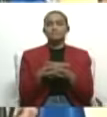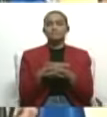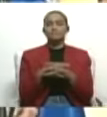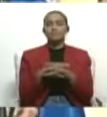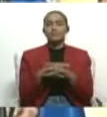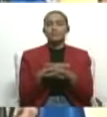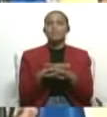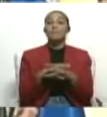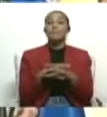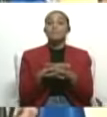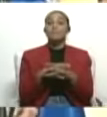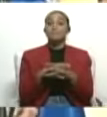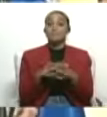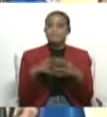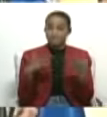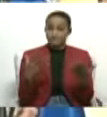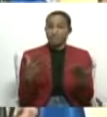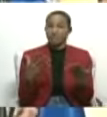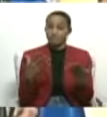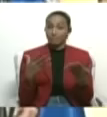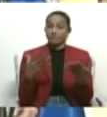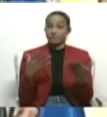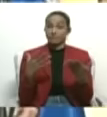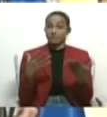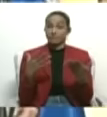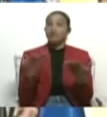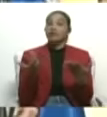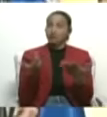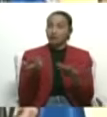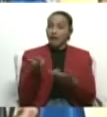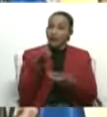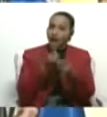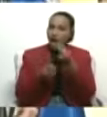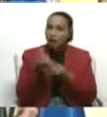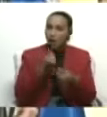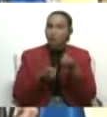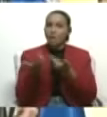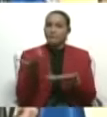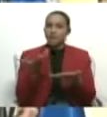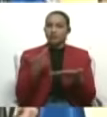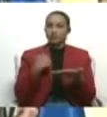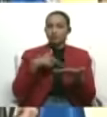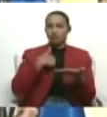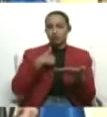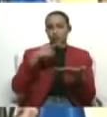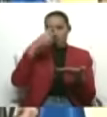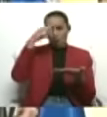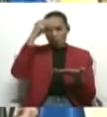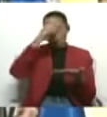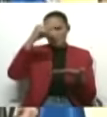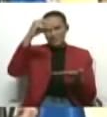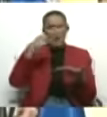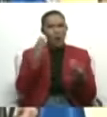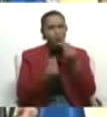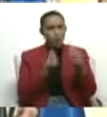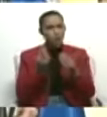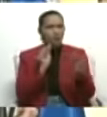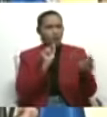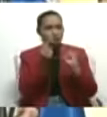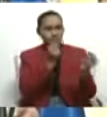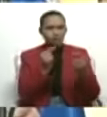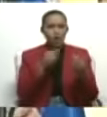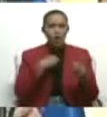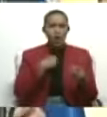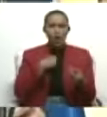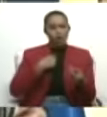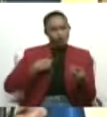mejor herramienta del mundo en el ámbito de economía. Hemos intercambiado opiniones de cómo vamos a seguir actuando. Nosotros